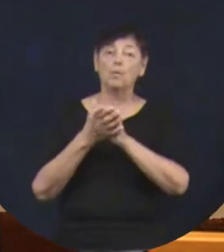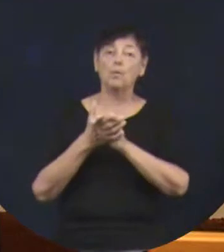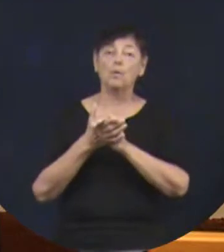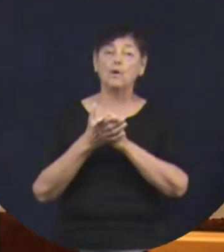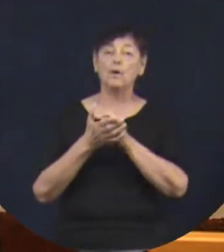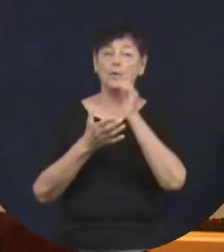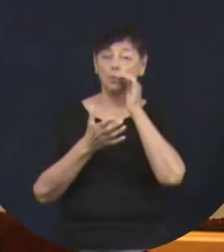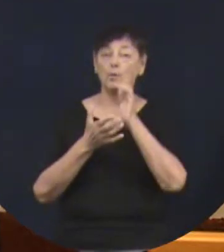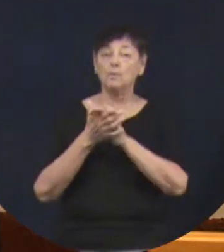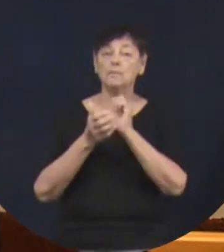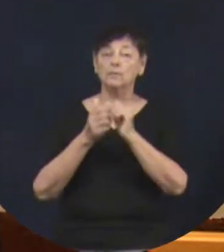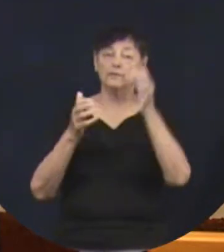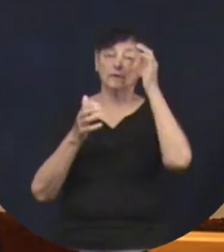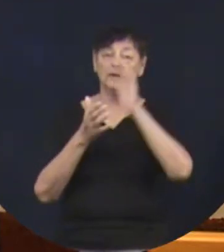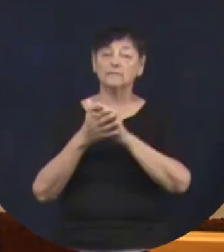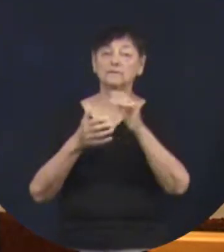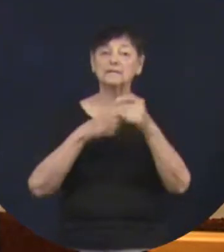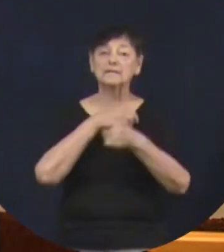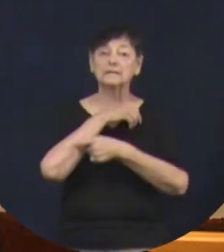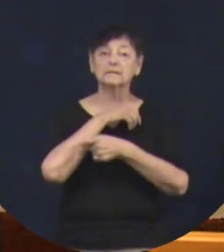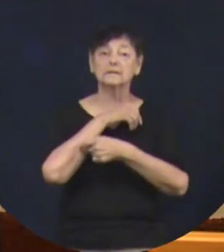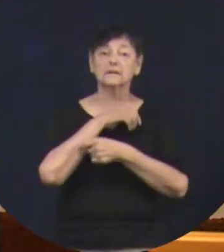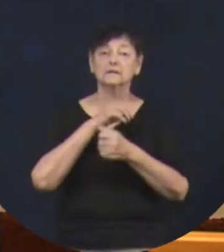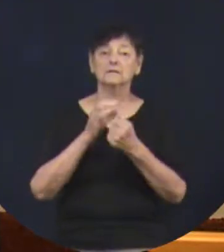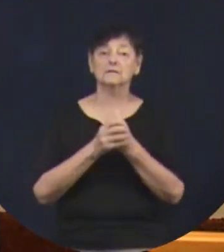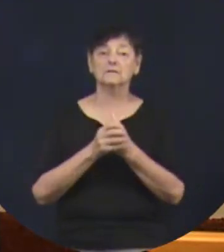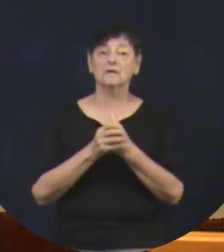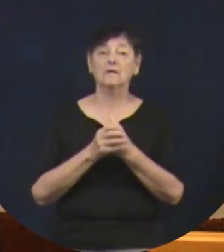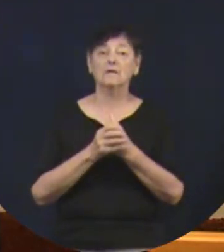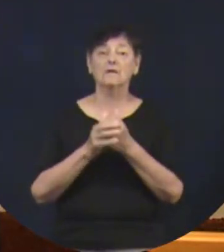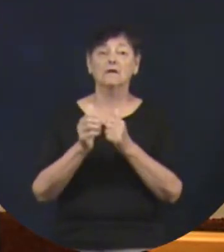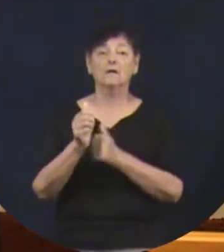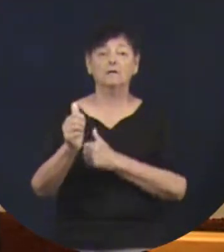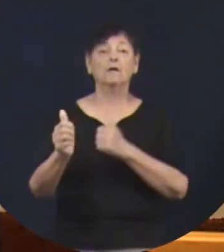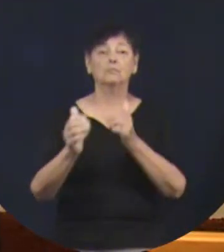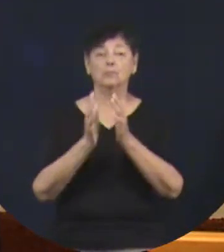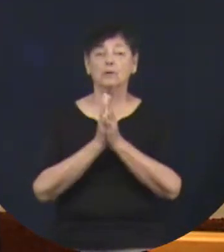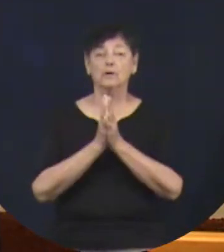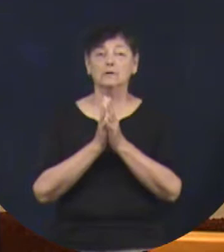haciendo ostentación de largos rezos.